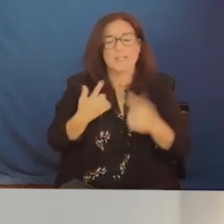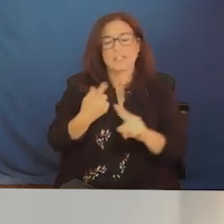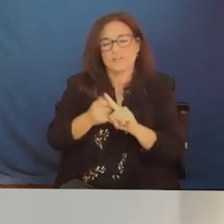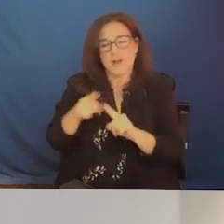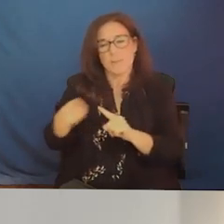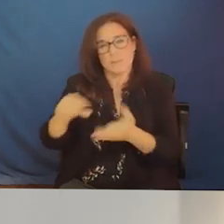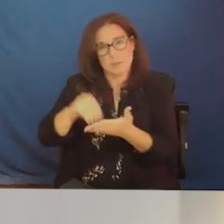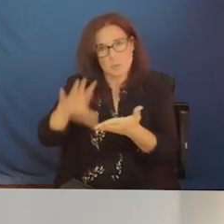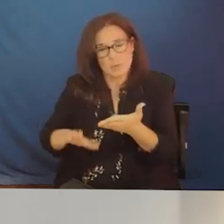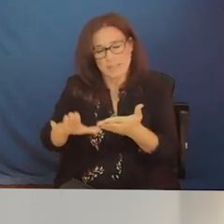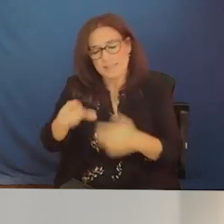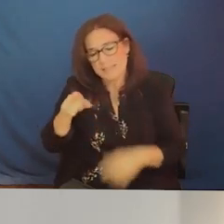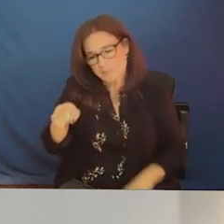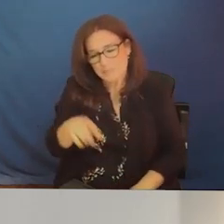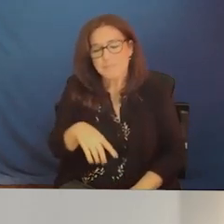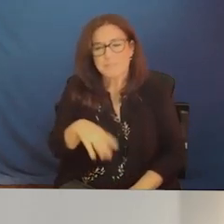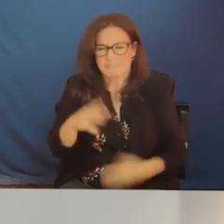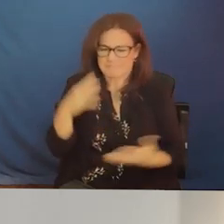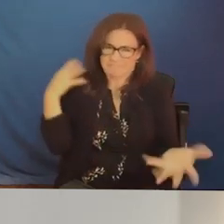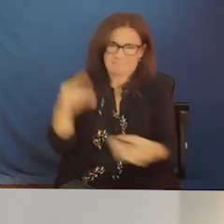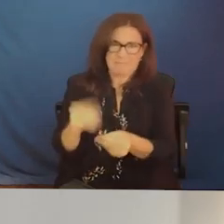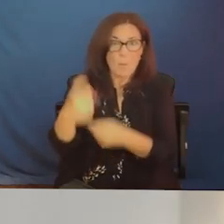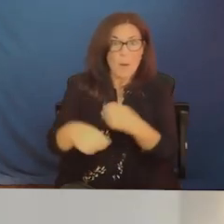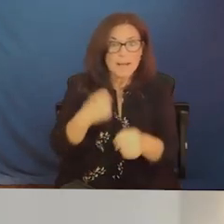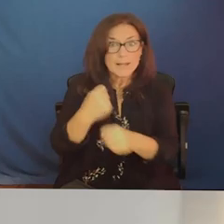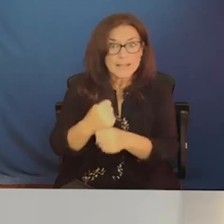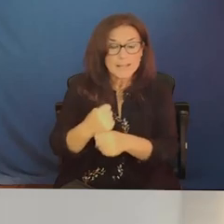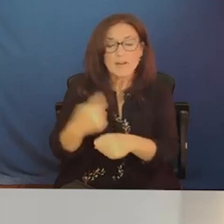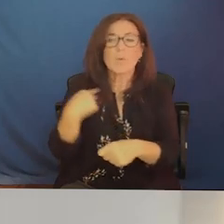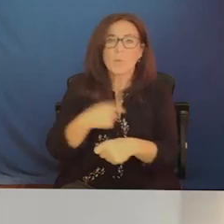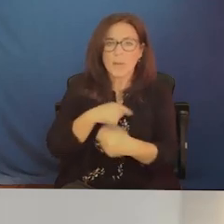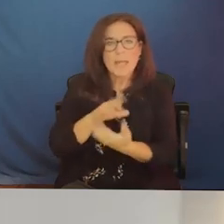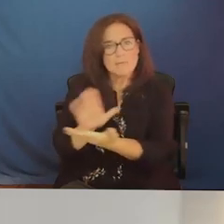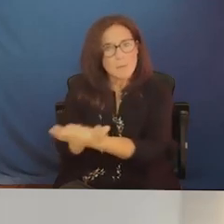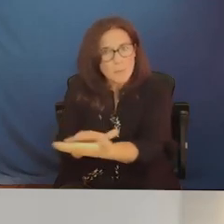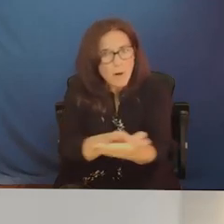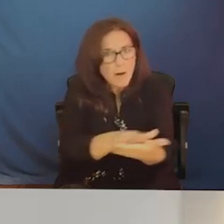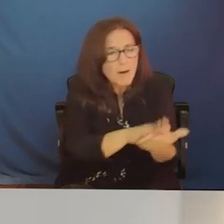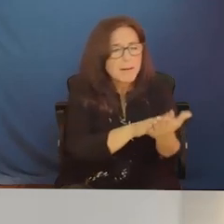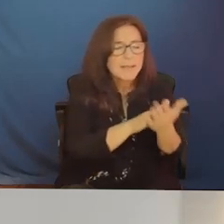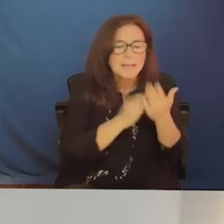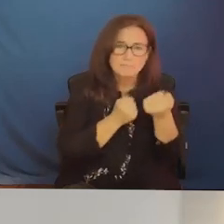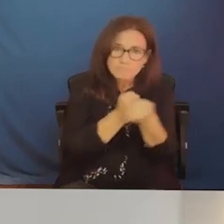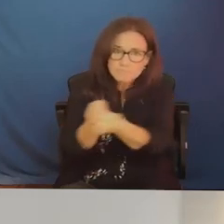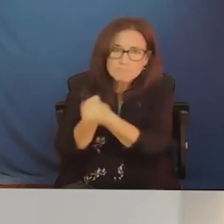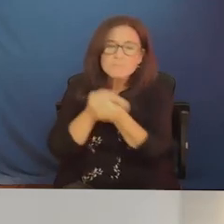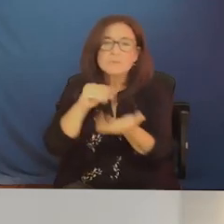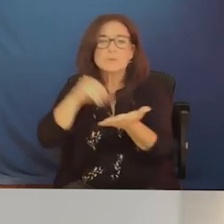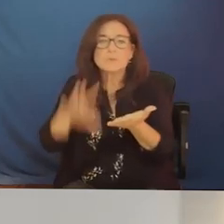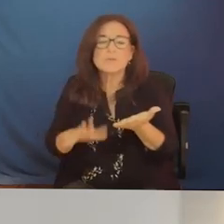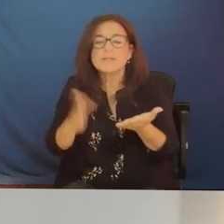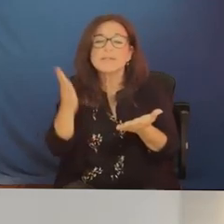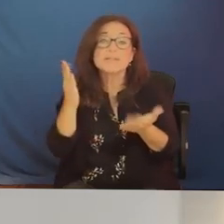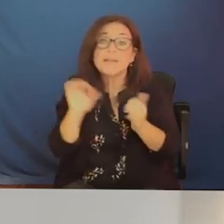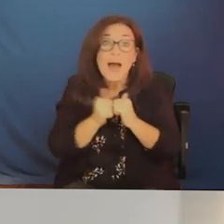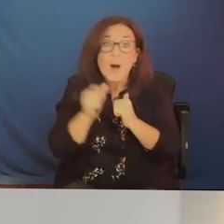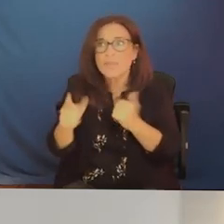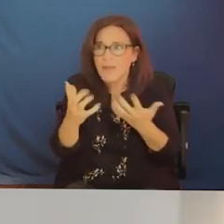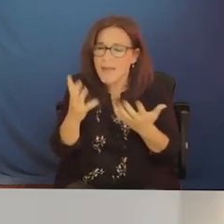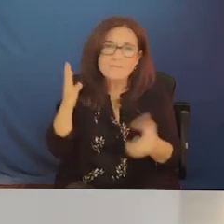los estudiantes personales el orgullo en los últimos años realmente hemos aplaudido en la forma en que el personal y los estudiantes